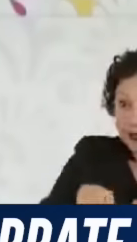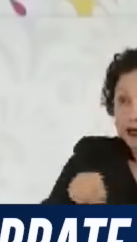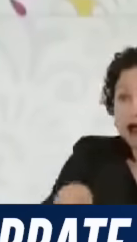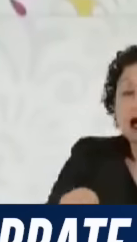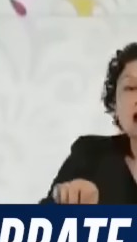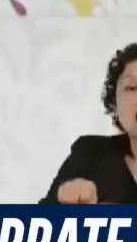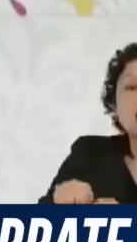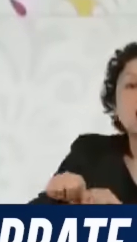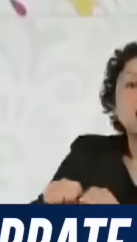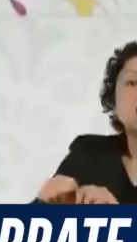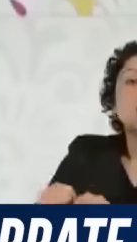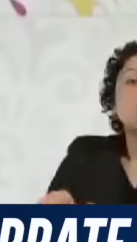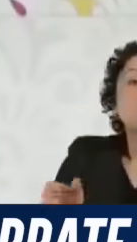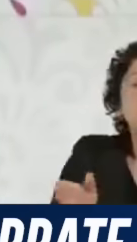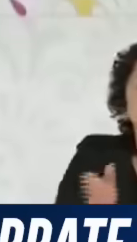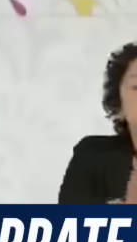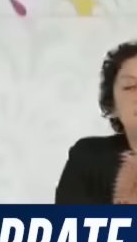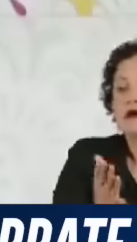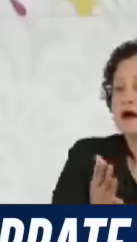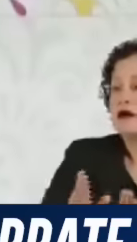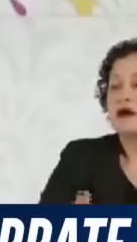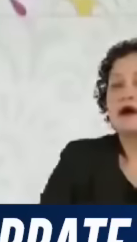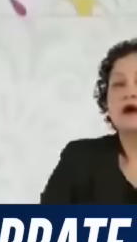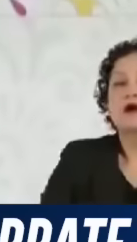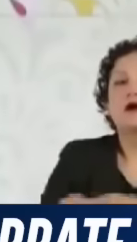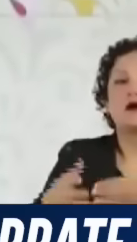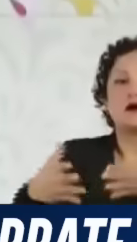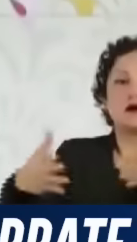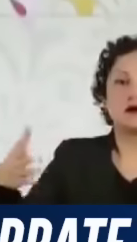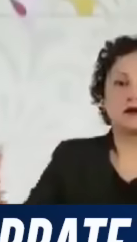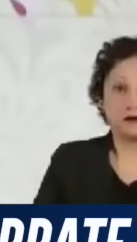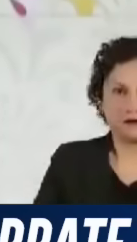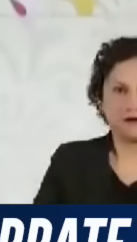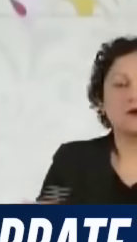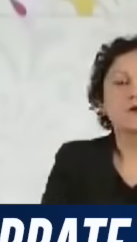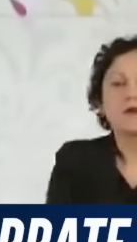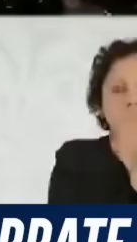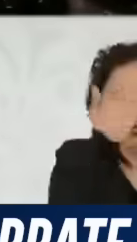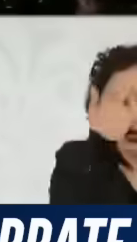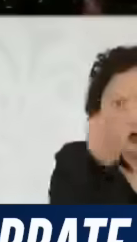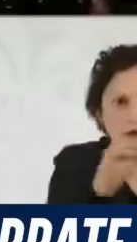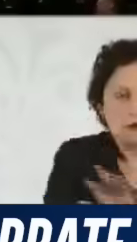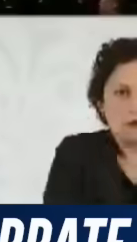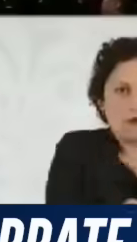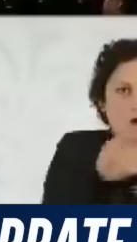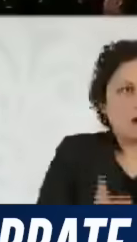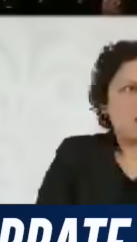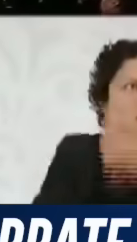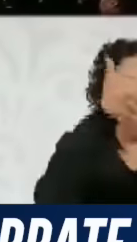Por razones ambientales y porque además lo que es público es público.